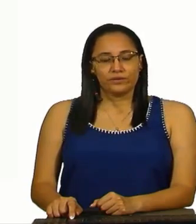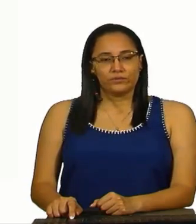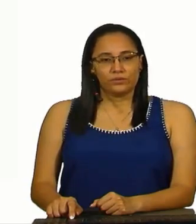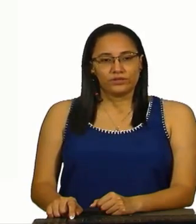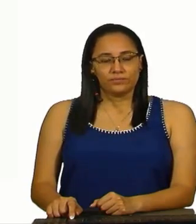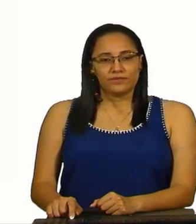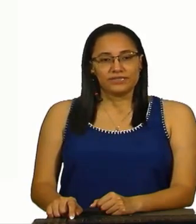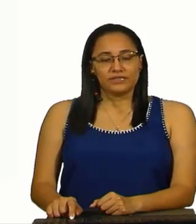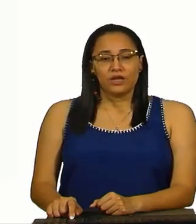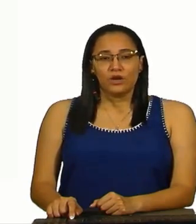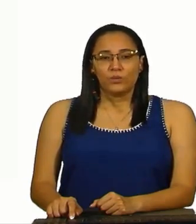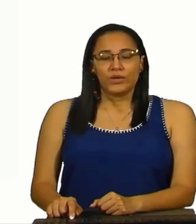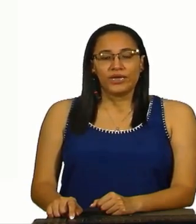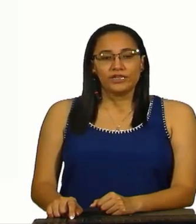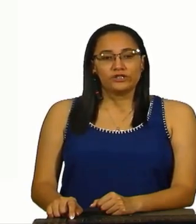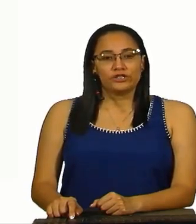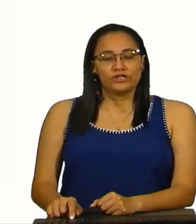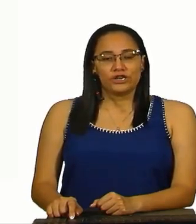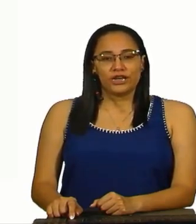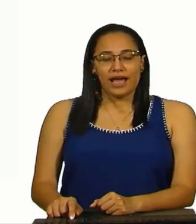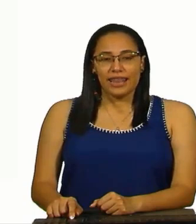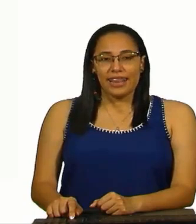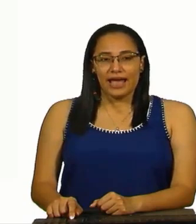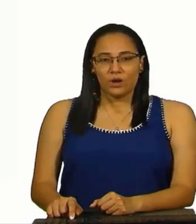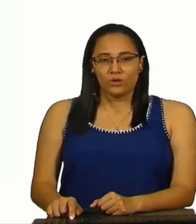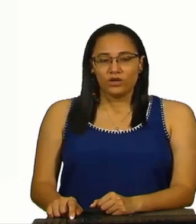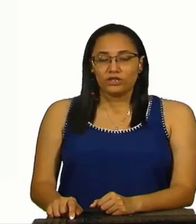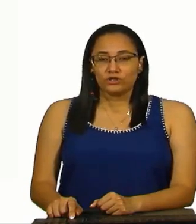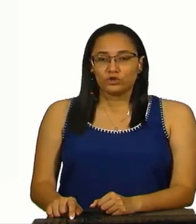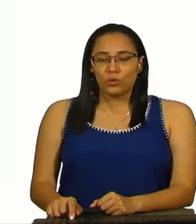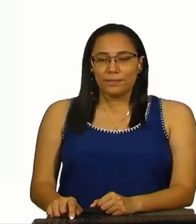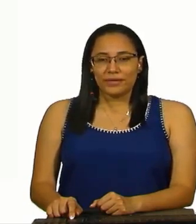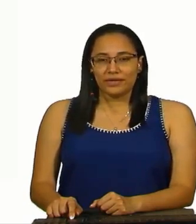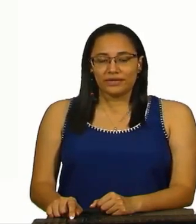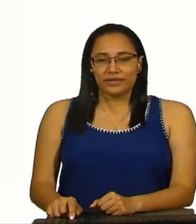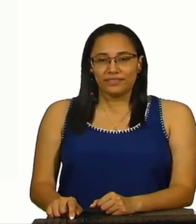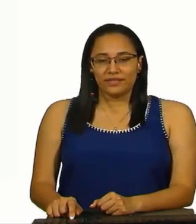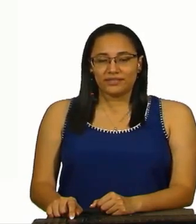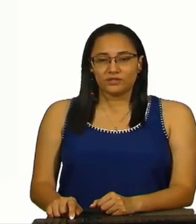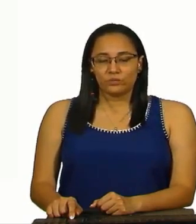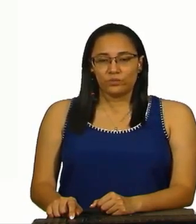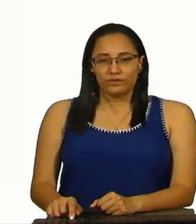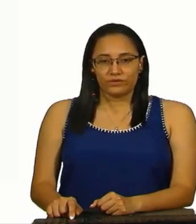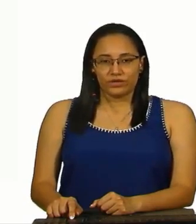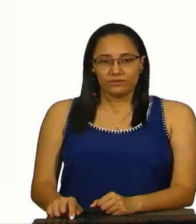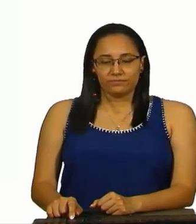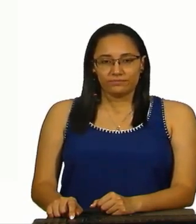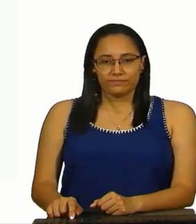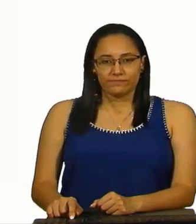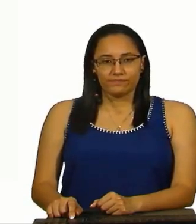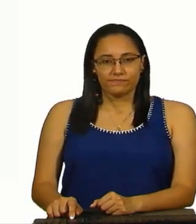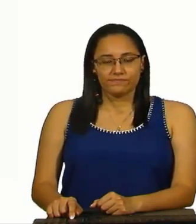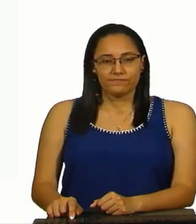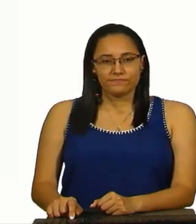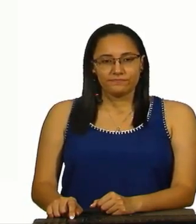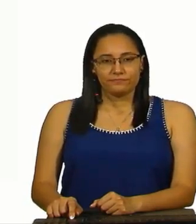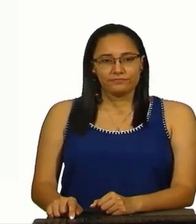Muy bien, una última vez. We do not allow swimming in this river.